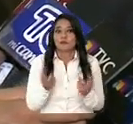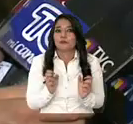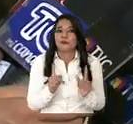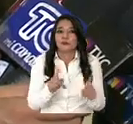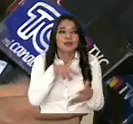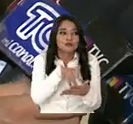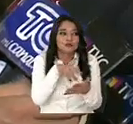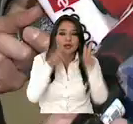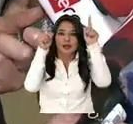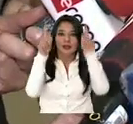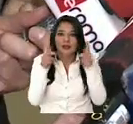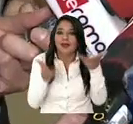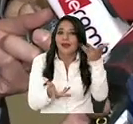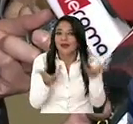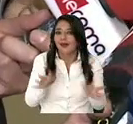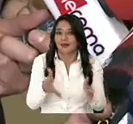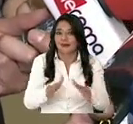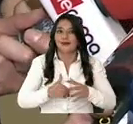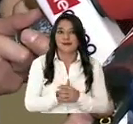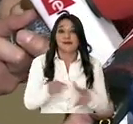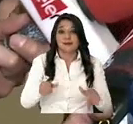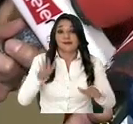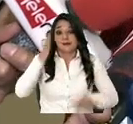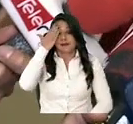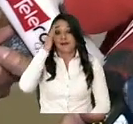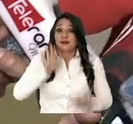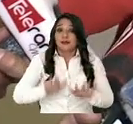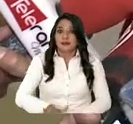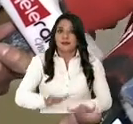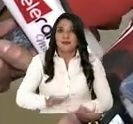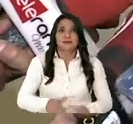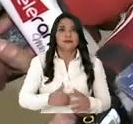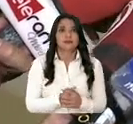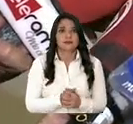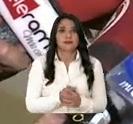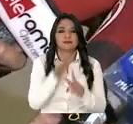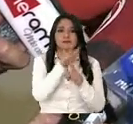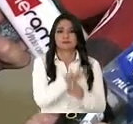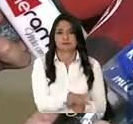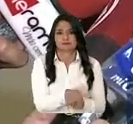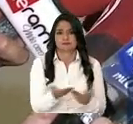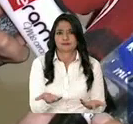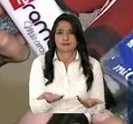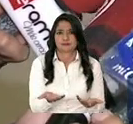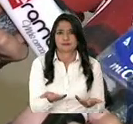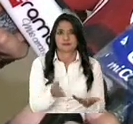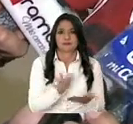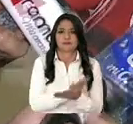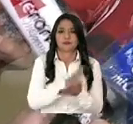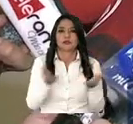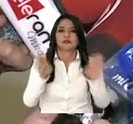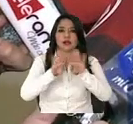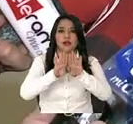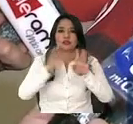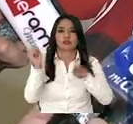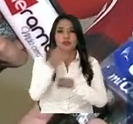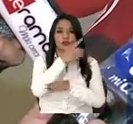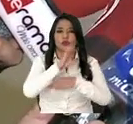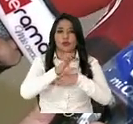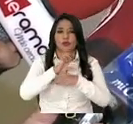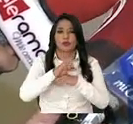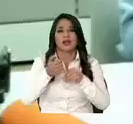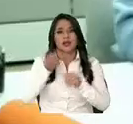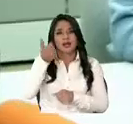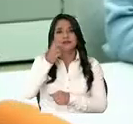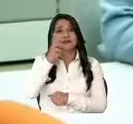las oportunidades. Ustedes saben que aquí todavía existe el principio de discriminación, hay escuelas cerradas a nivel de todo el país, casi